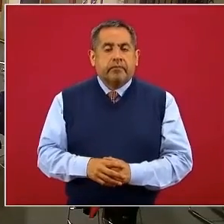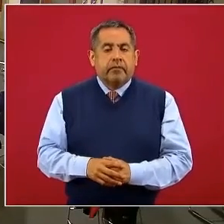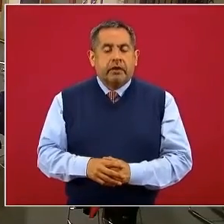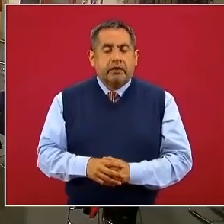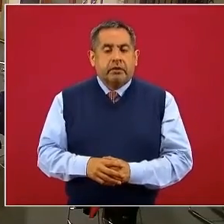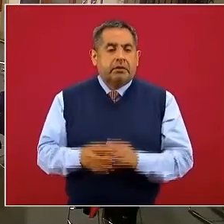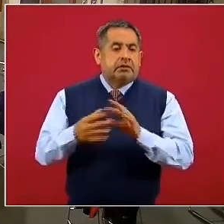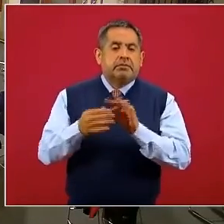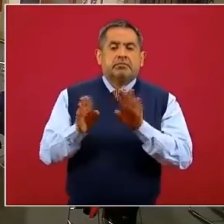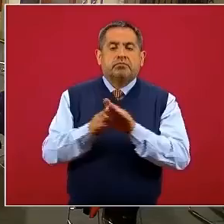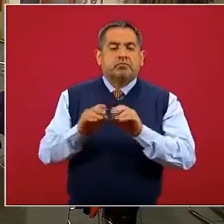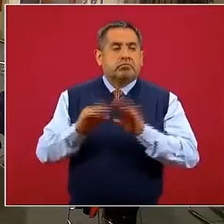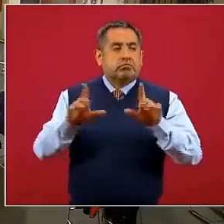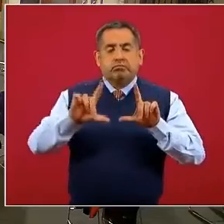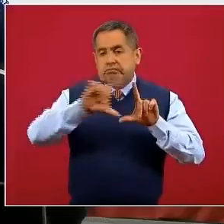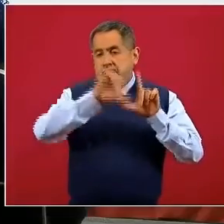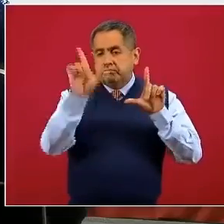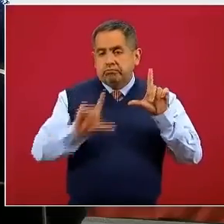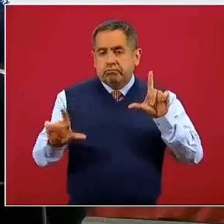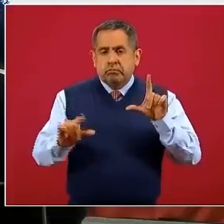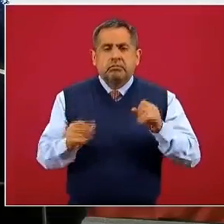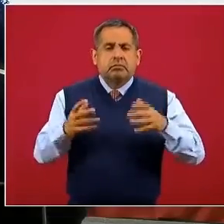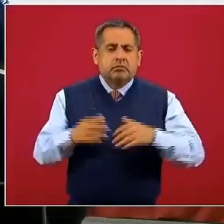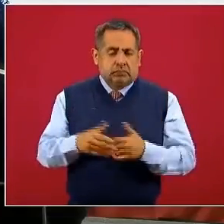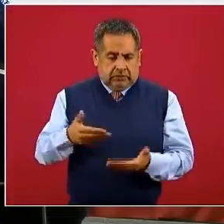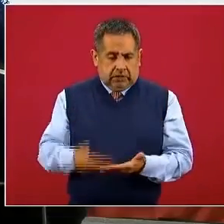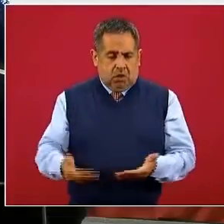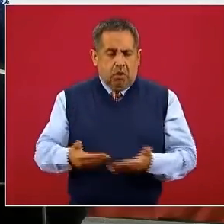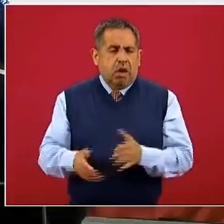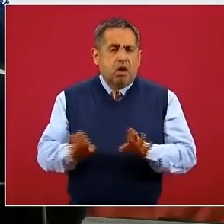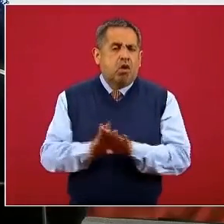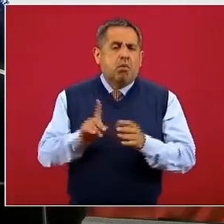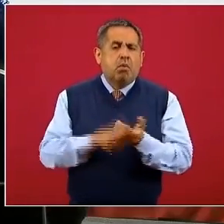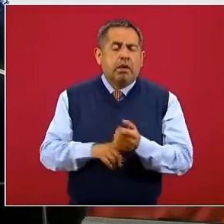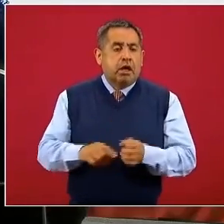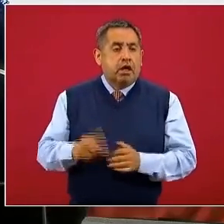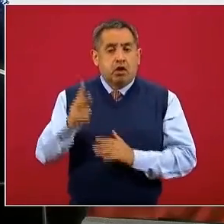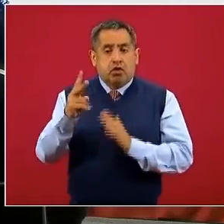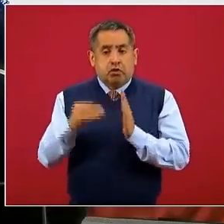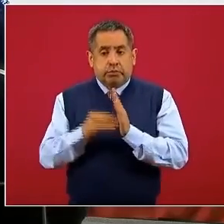Actualizamos las cifras nacionales. Para el día de hoy son más ya de